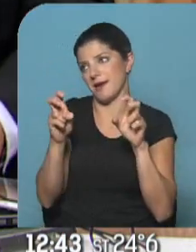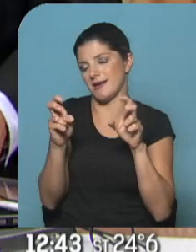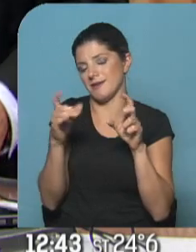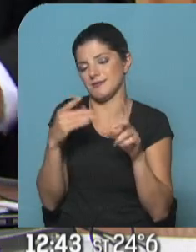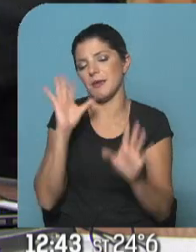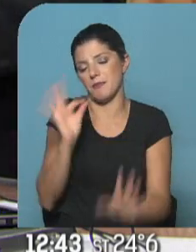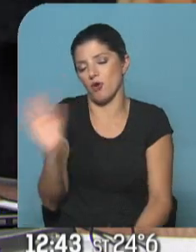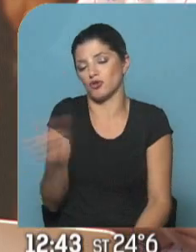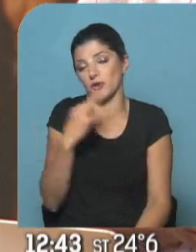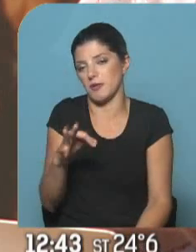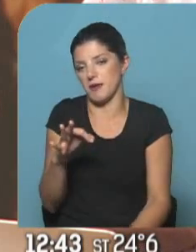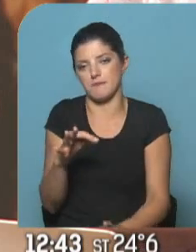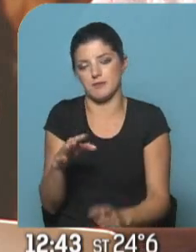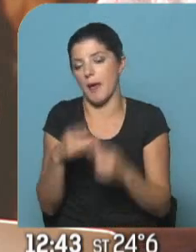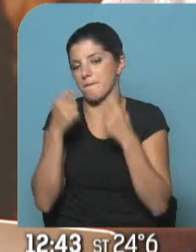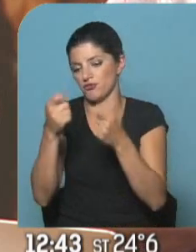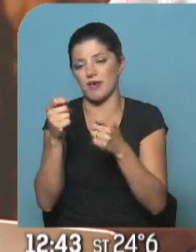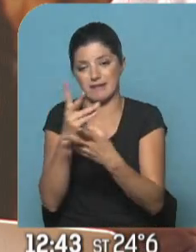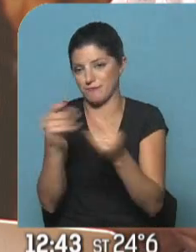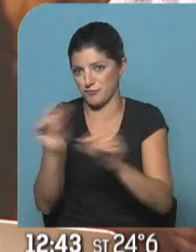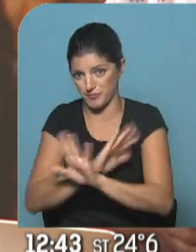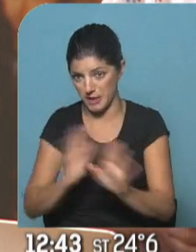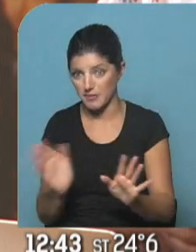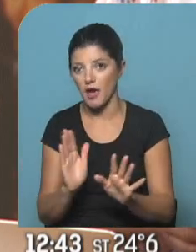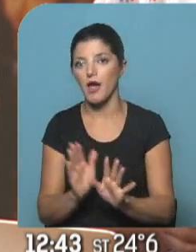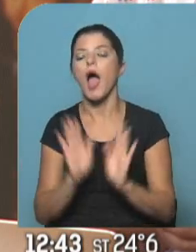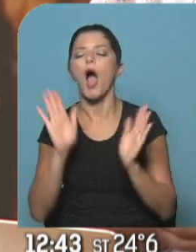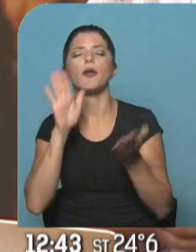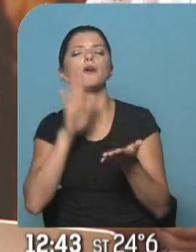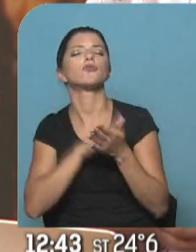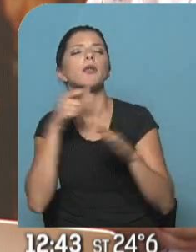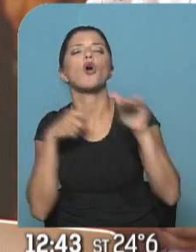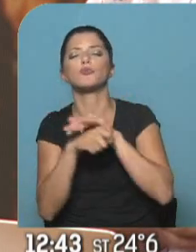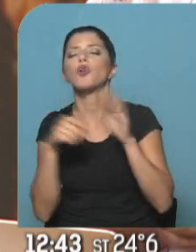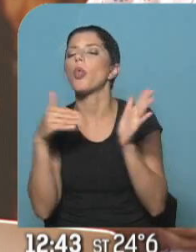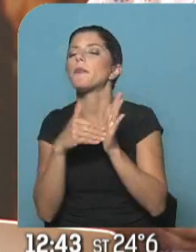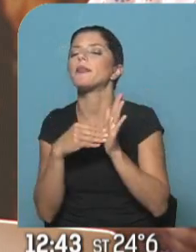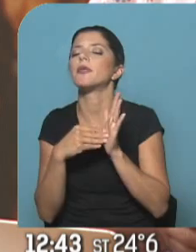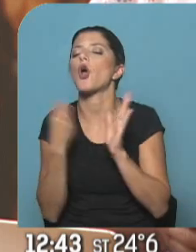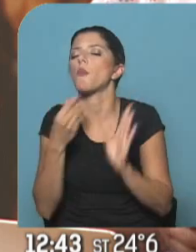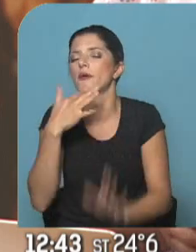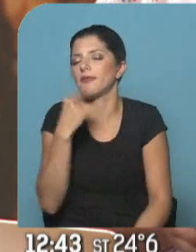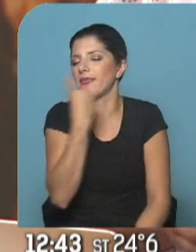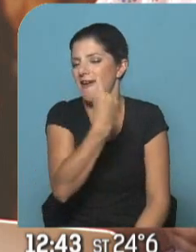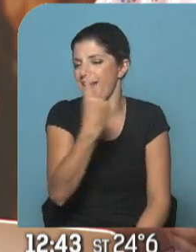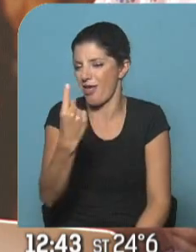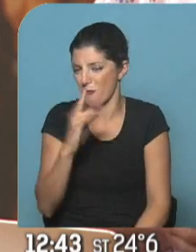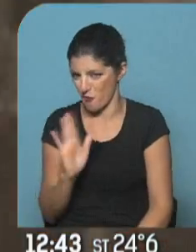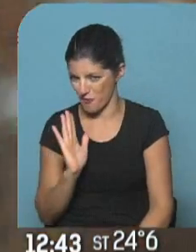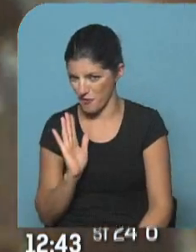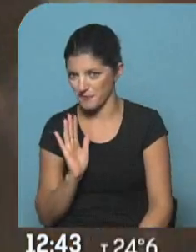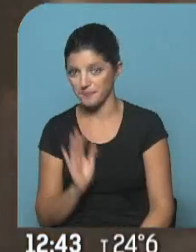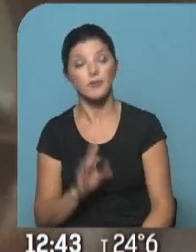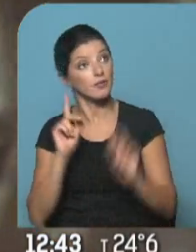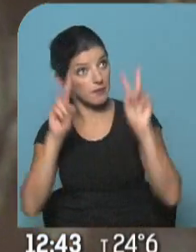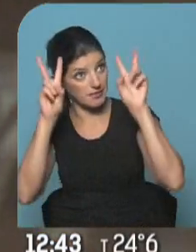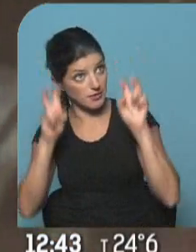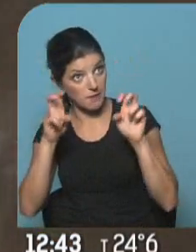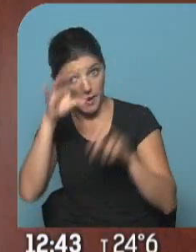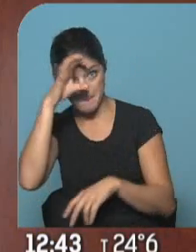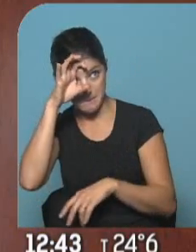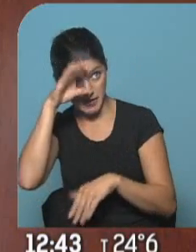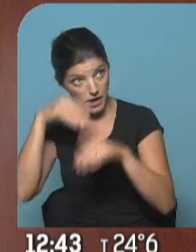controversia, ¿no? Ahora, el tema de la corrupción hay que ver cómo lo entendés, la cuestión y con qué justicia se hace esto. Está el tema de la minería también, que es un